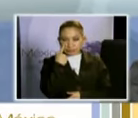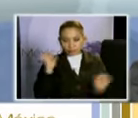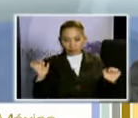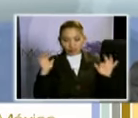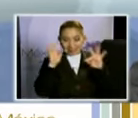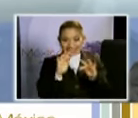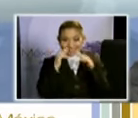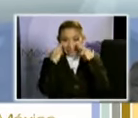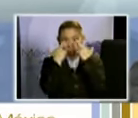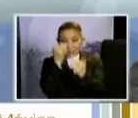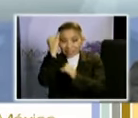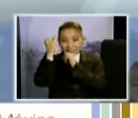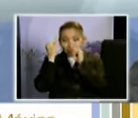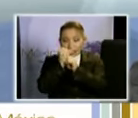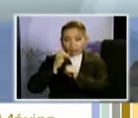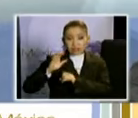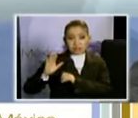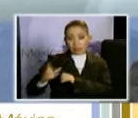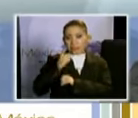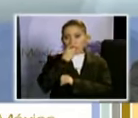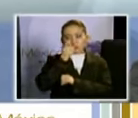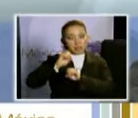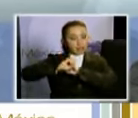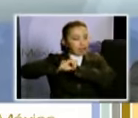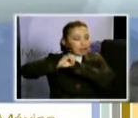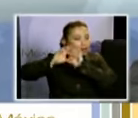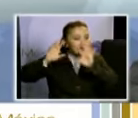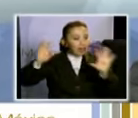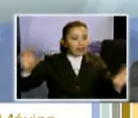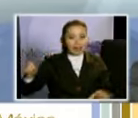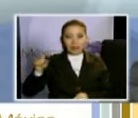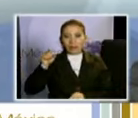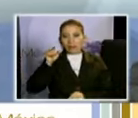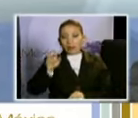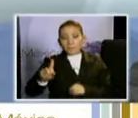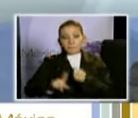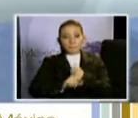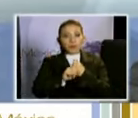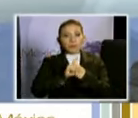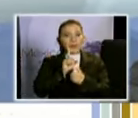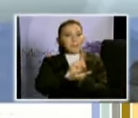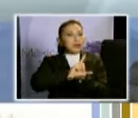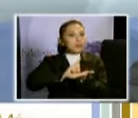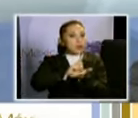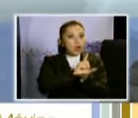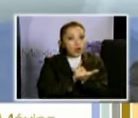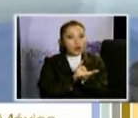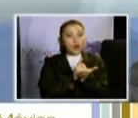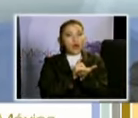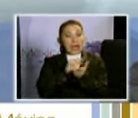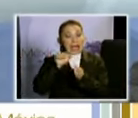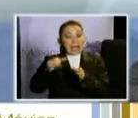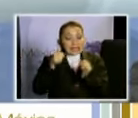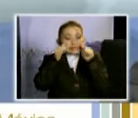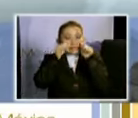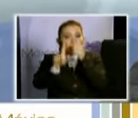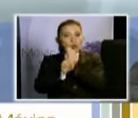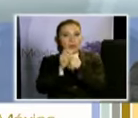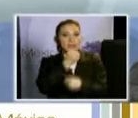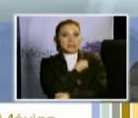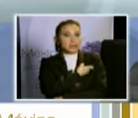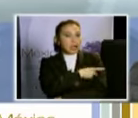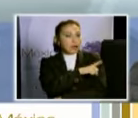convenciones internacionales dicen muy claramente que el problema de la droga es preeminentemente un problema de